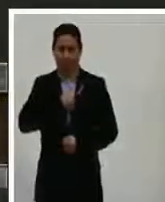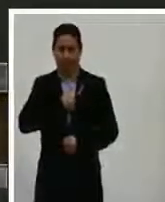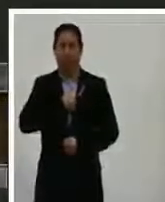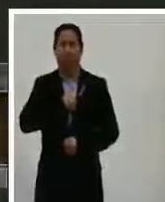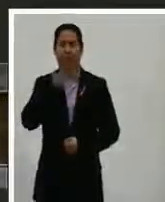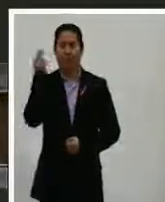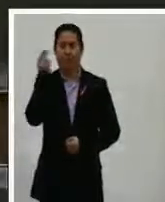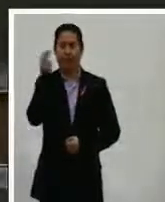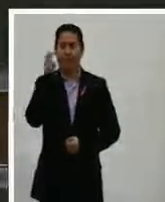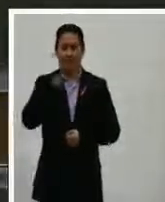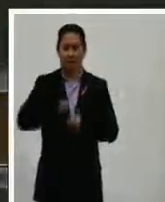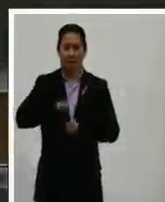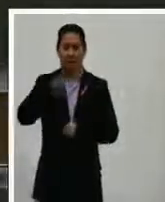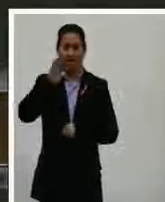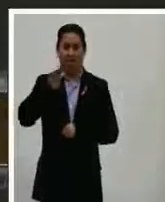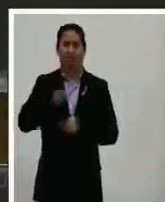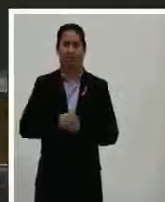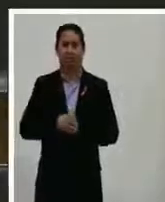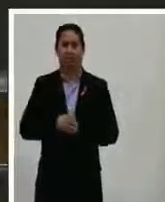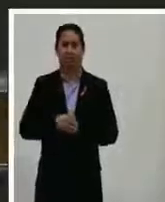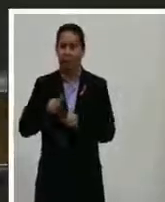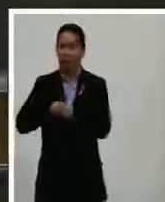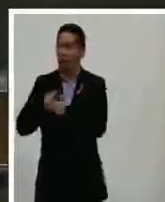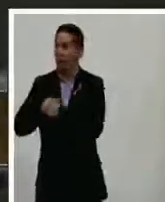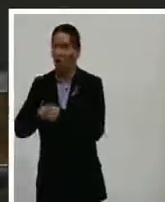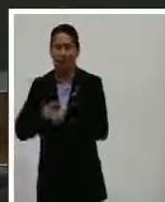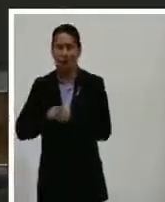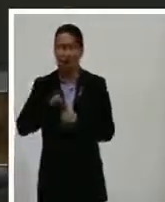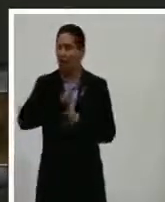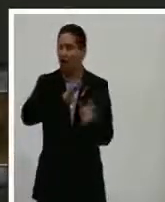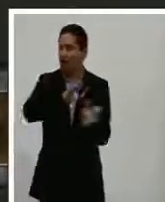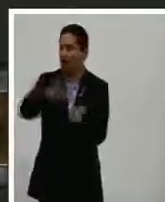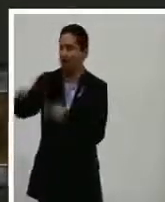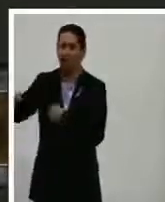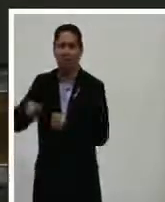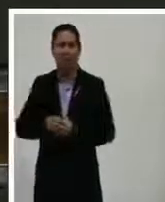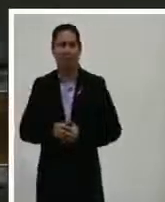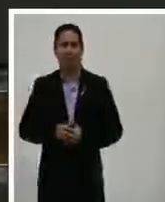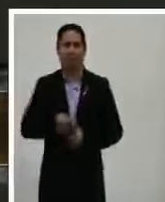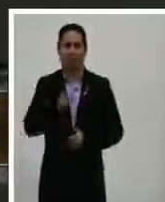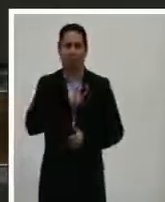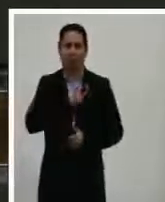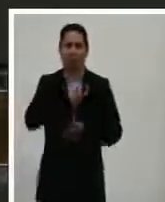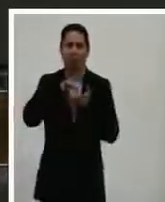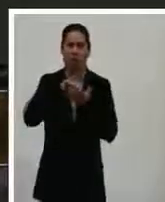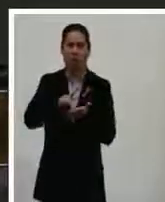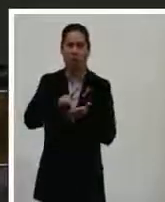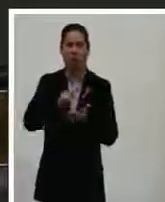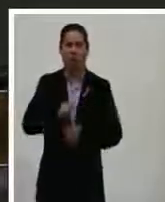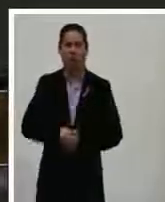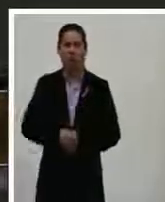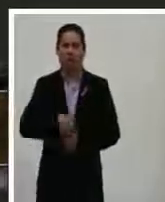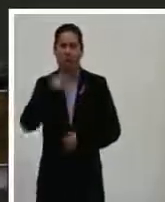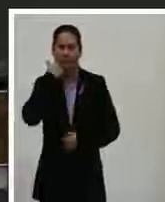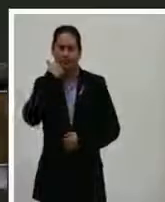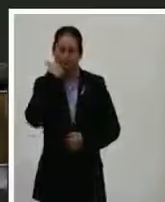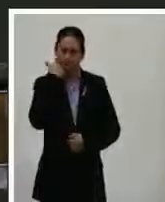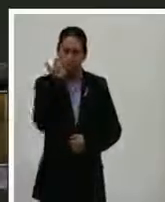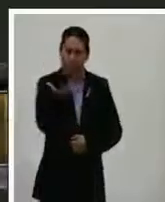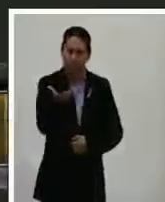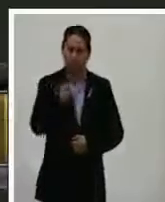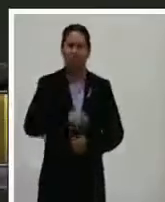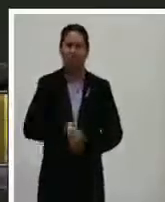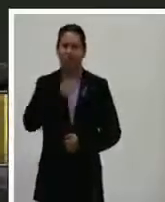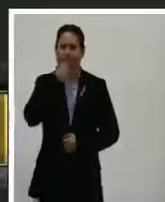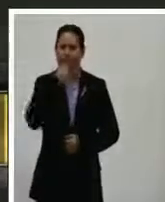necesitan más que luces de colores en el congreso e imágenes conmemorativas quiero comentarles